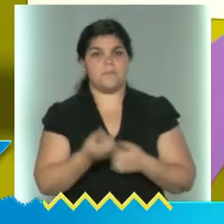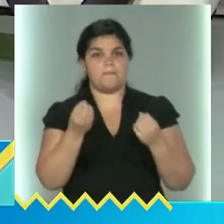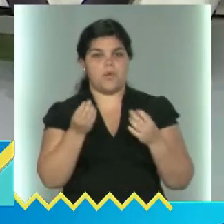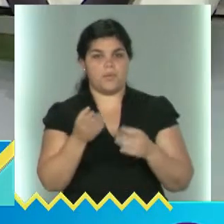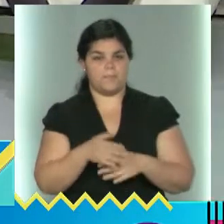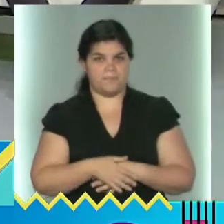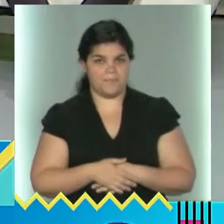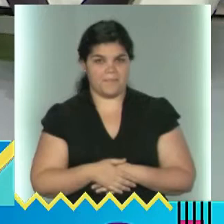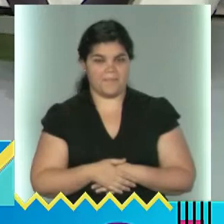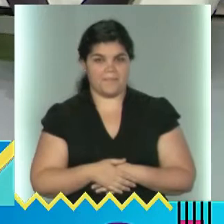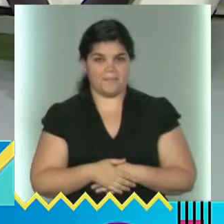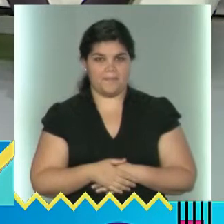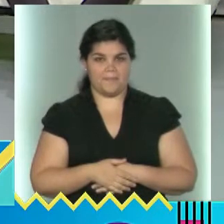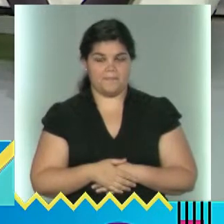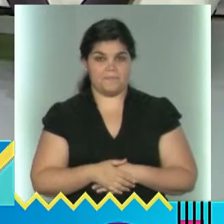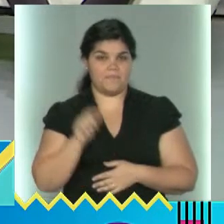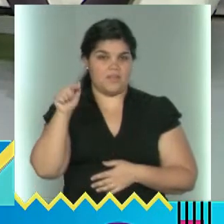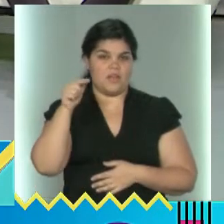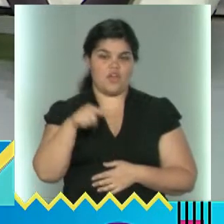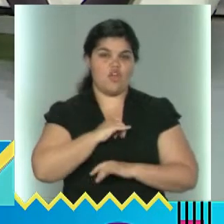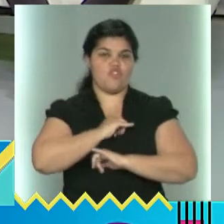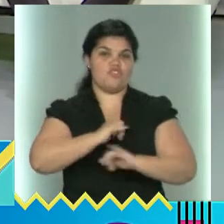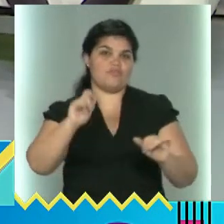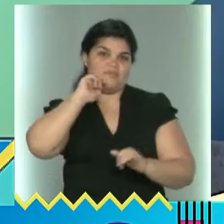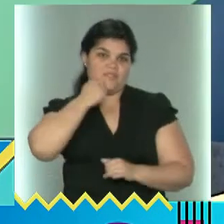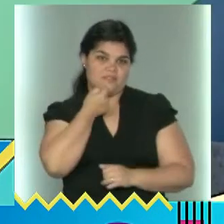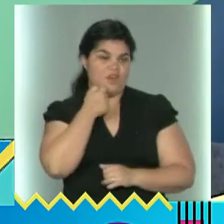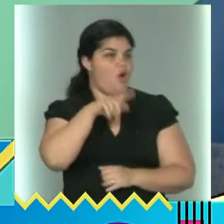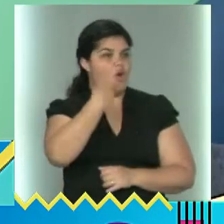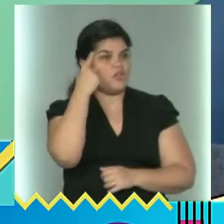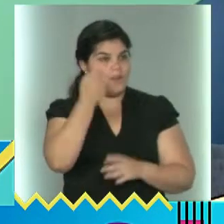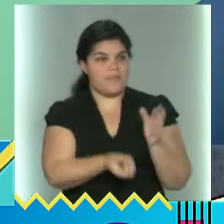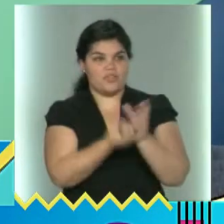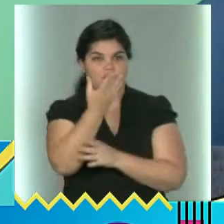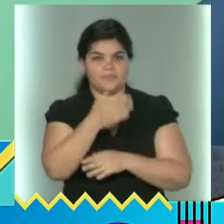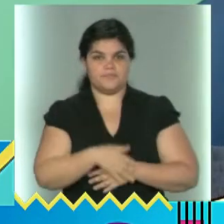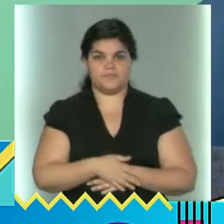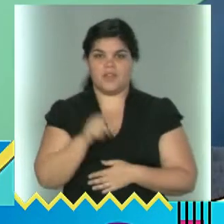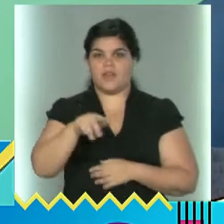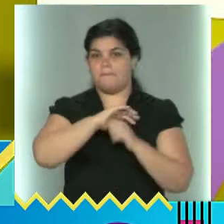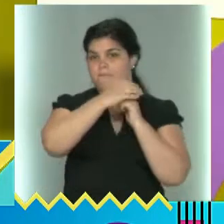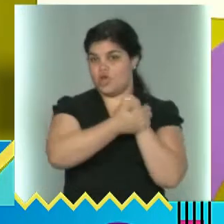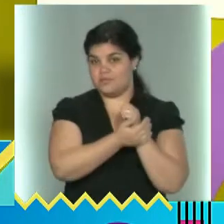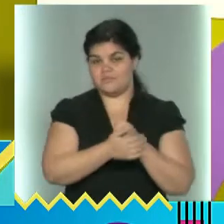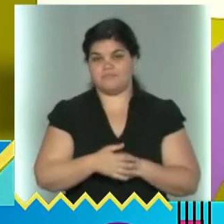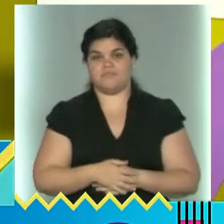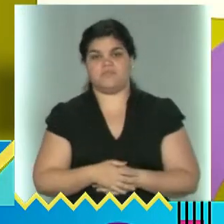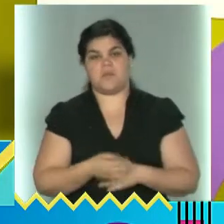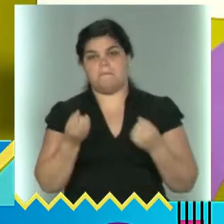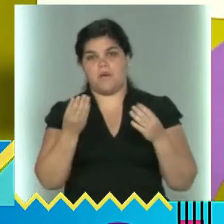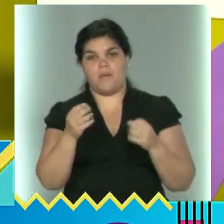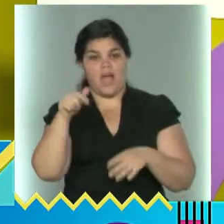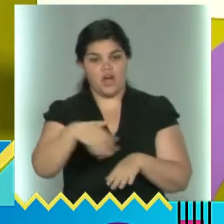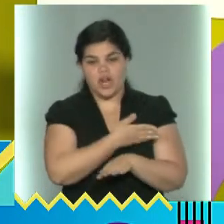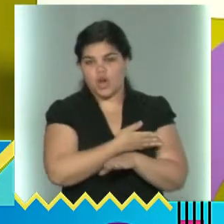este caso, una muy buena noticia, sí, ¿no? Otro inventor en este caso de prótesis. Está muy bueno. Bueno, continuemos